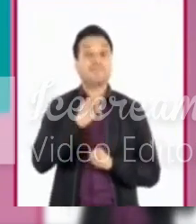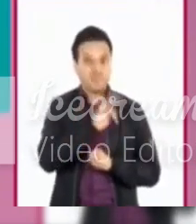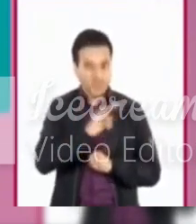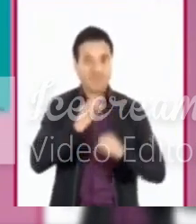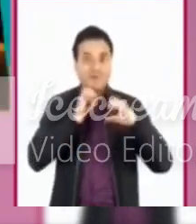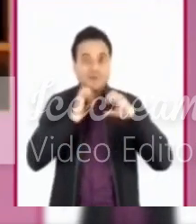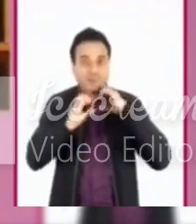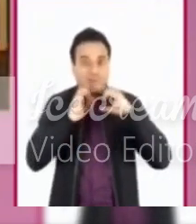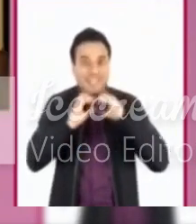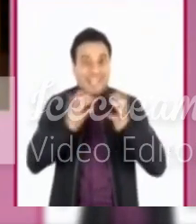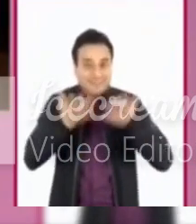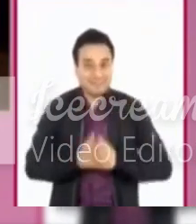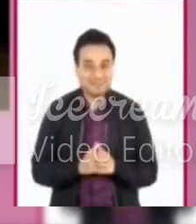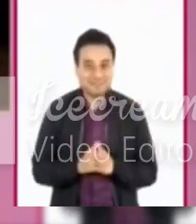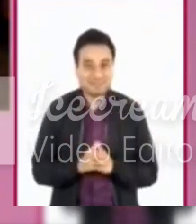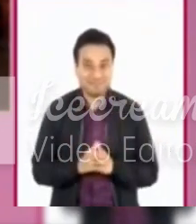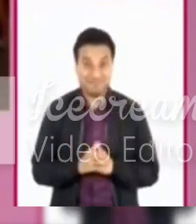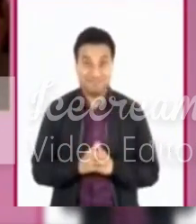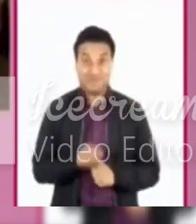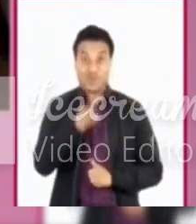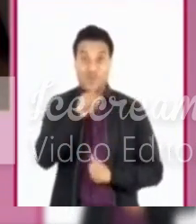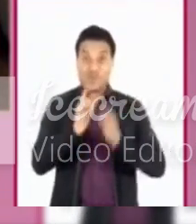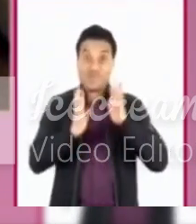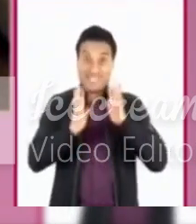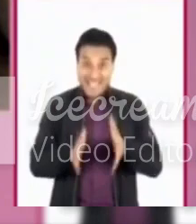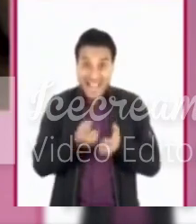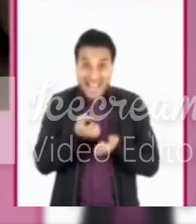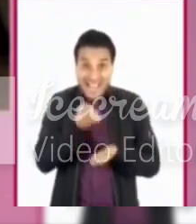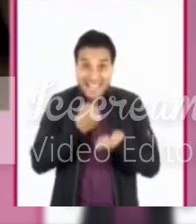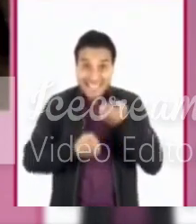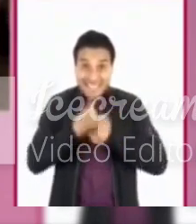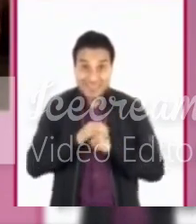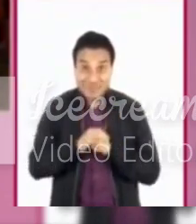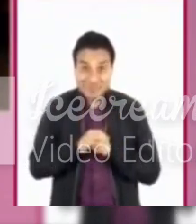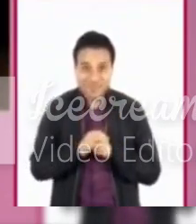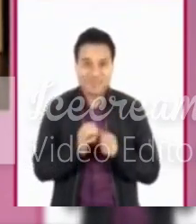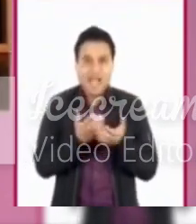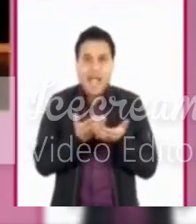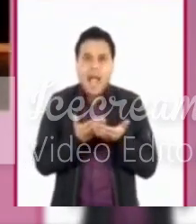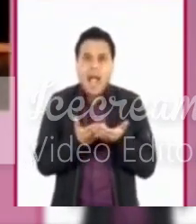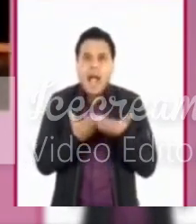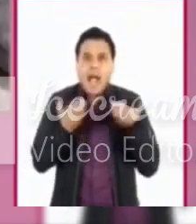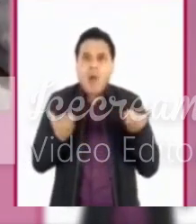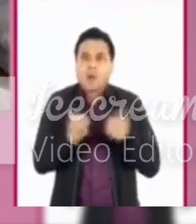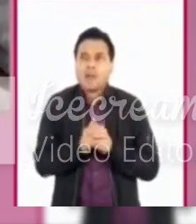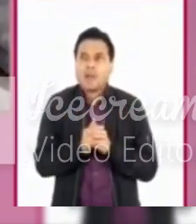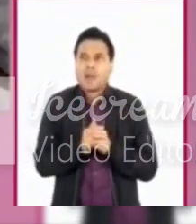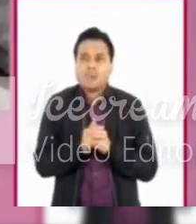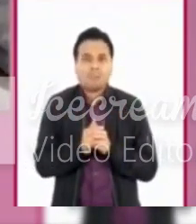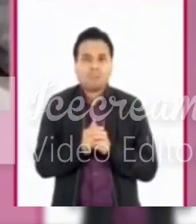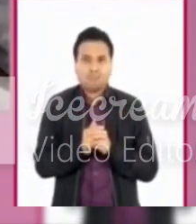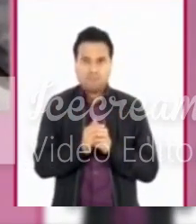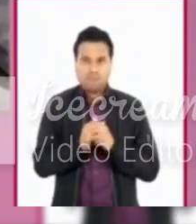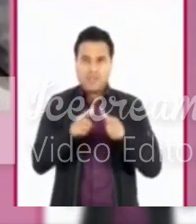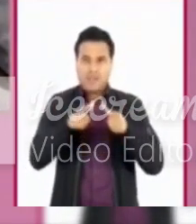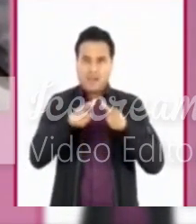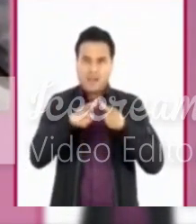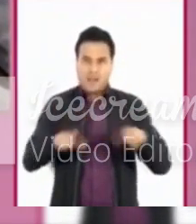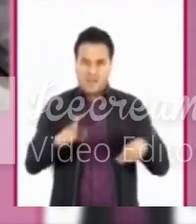comunicarnos. Después de que realizaron el ejercicio, ahora, ¿qué podemos decir sobre el lenguaje